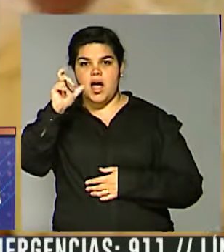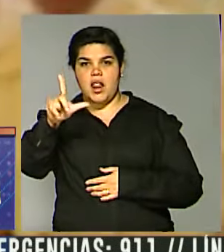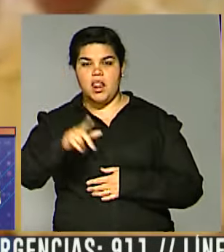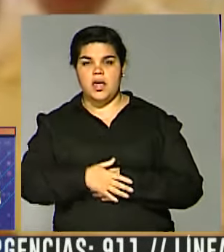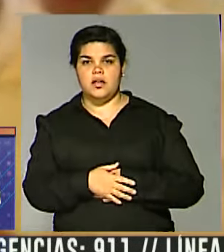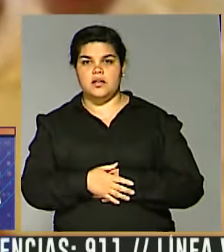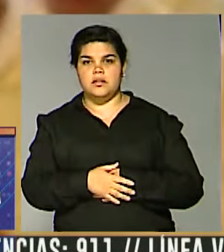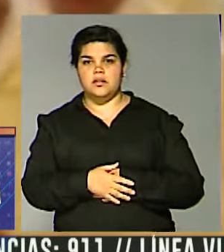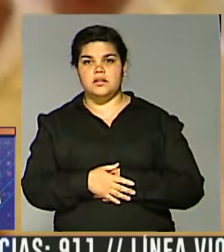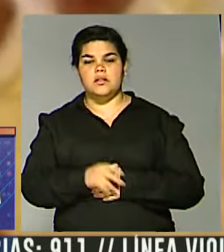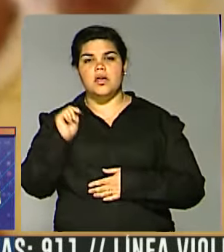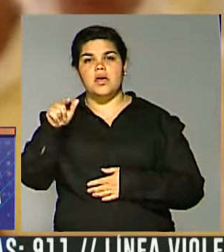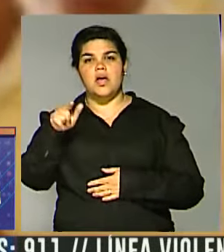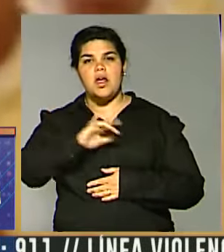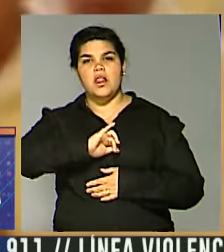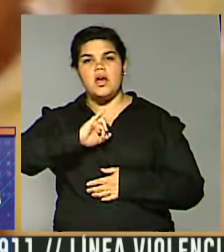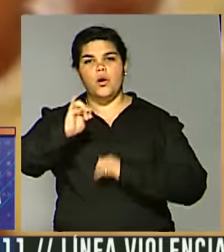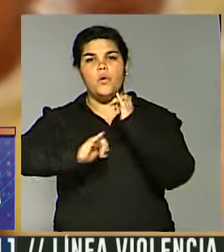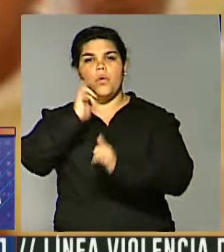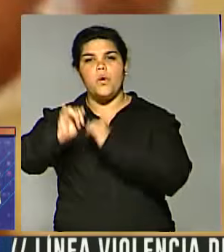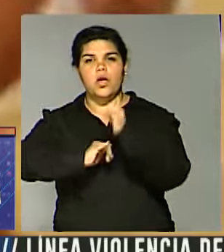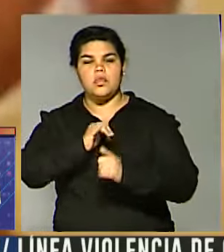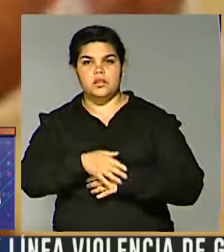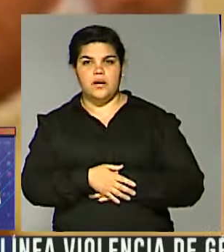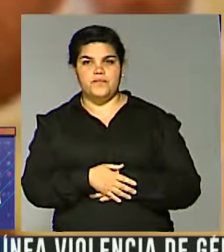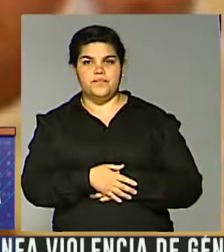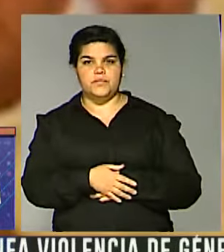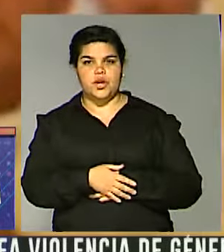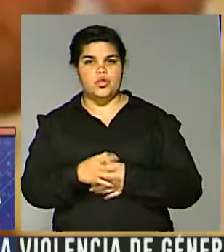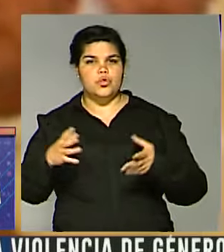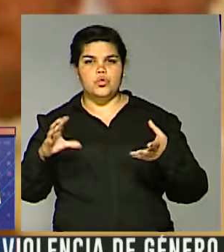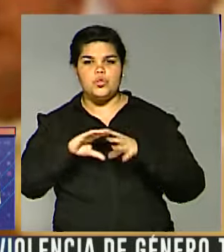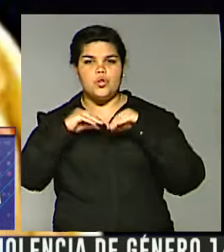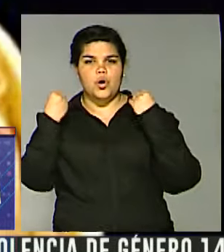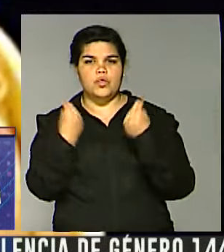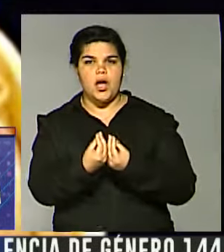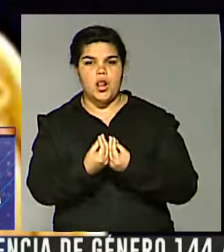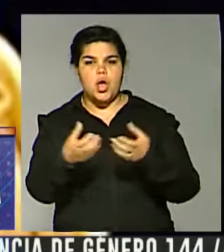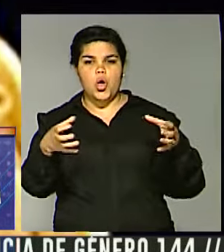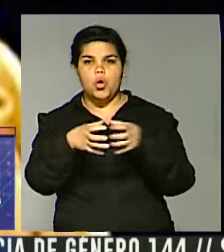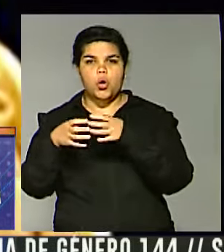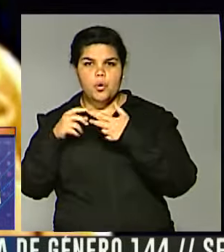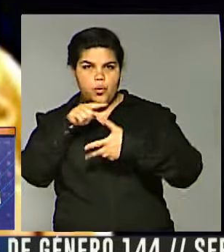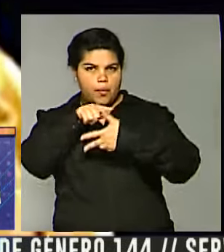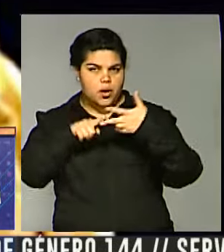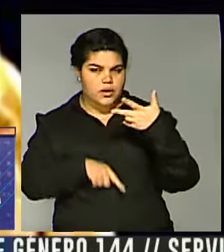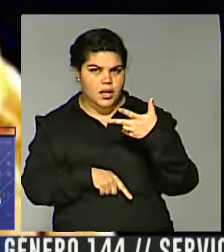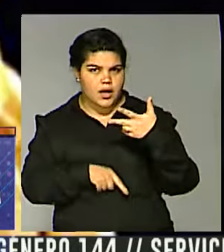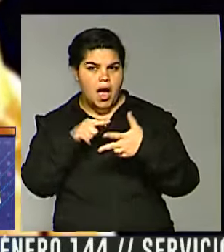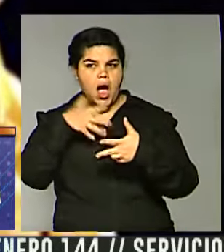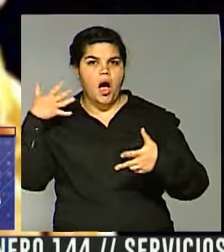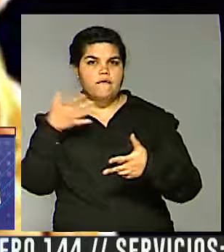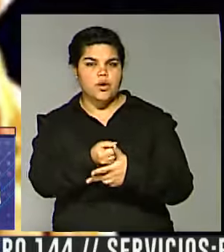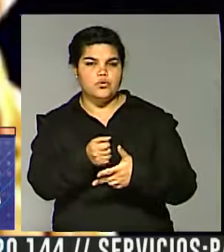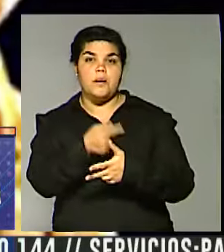Cristo, indicó que eran tres oleadas por las cuales se lleva a cabo el flagelo. La